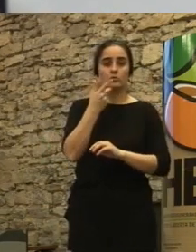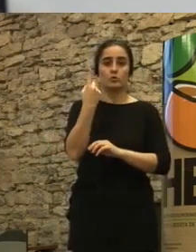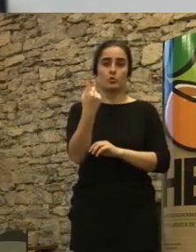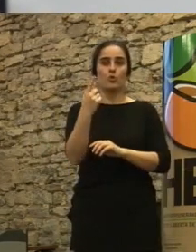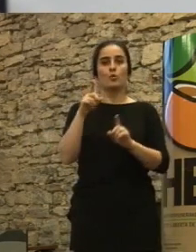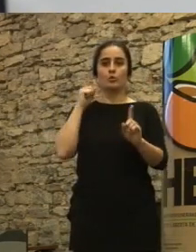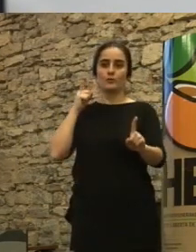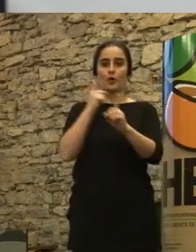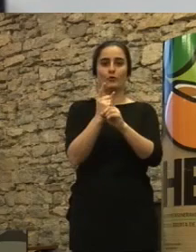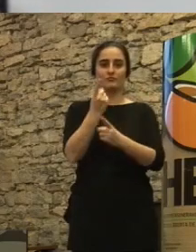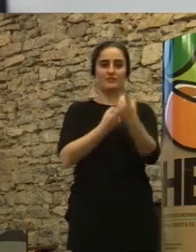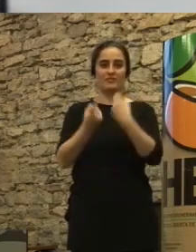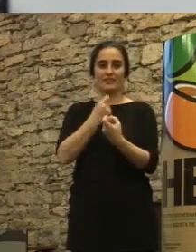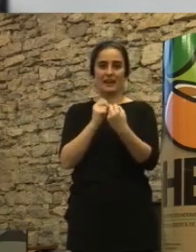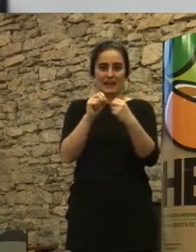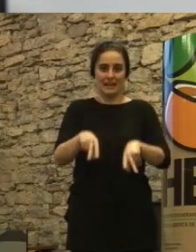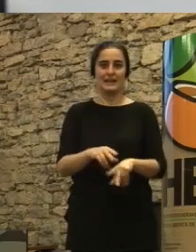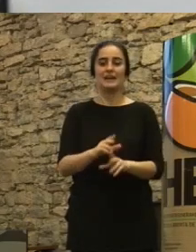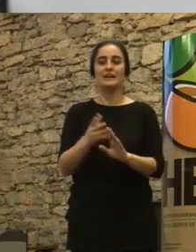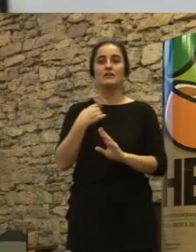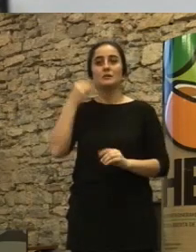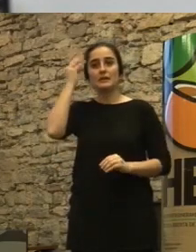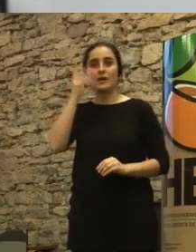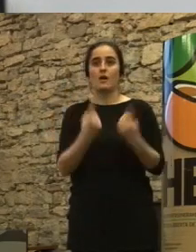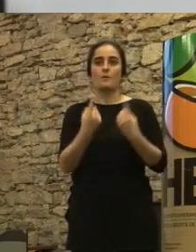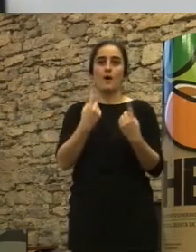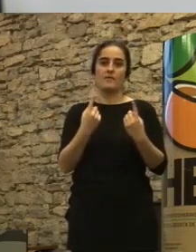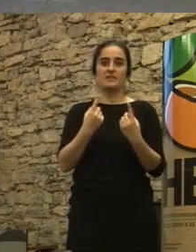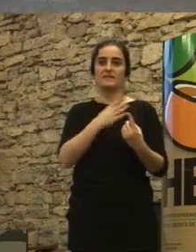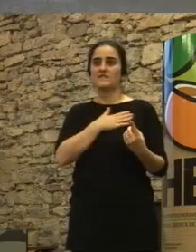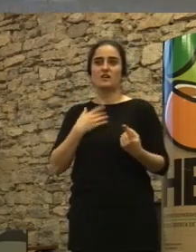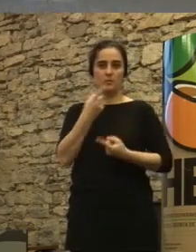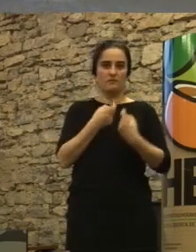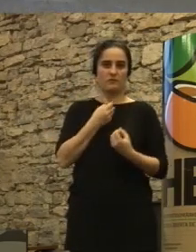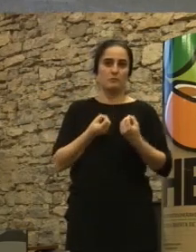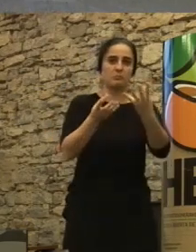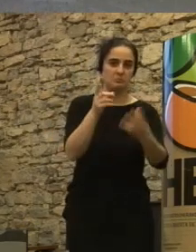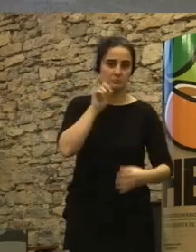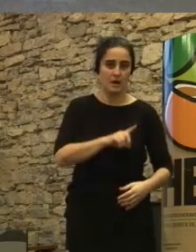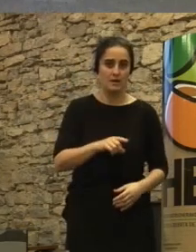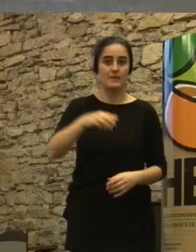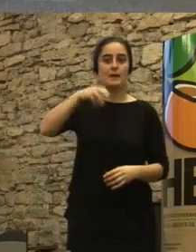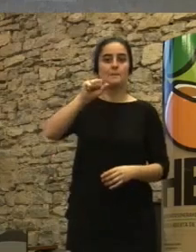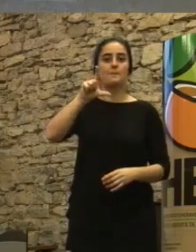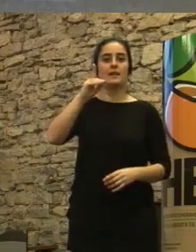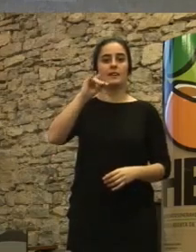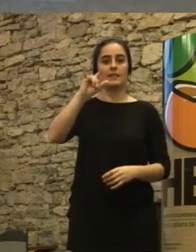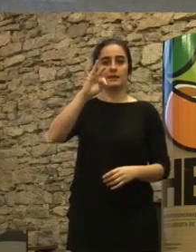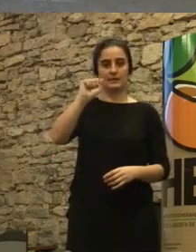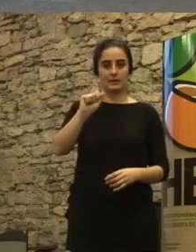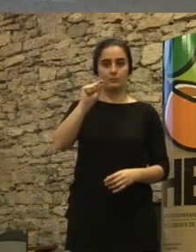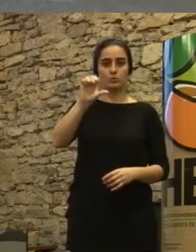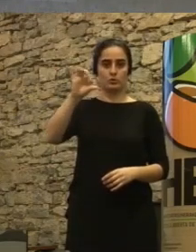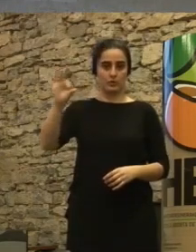antídoto contra la desinformación, yo diría en algunos casos intencionada, que vivimos en estos días. Maldita.es rebate a golpe